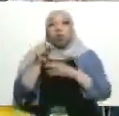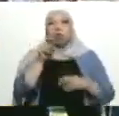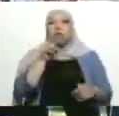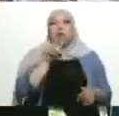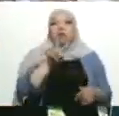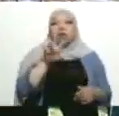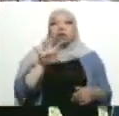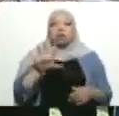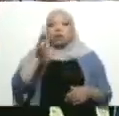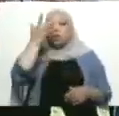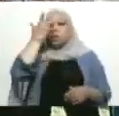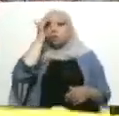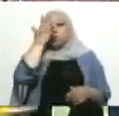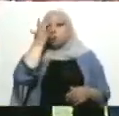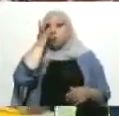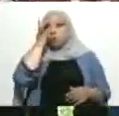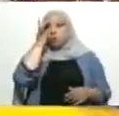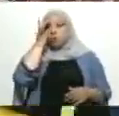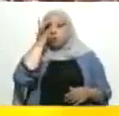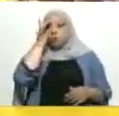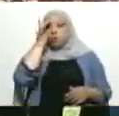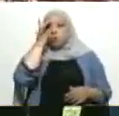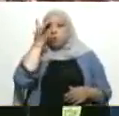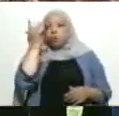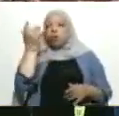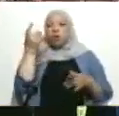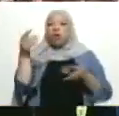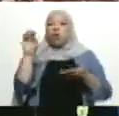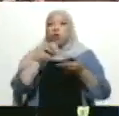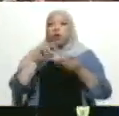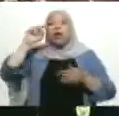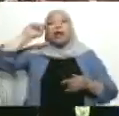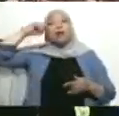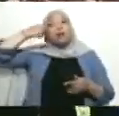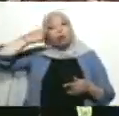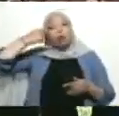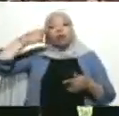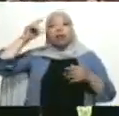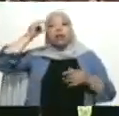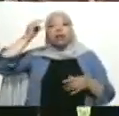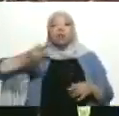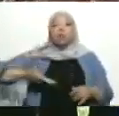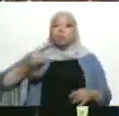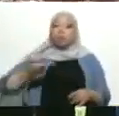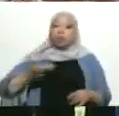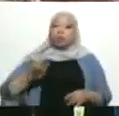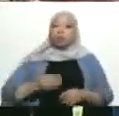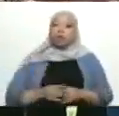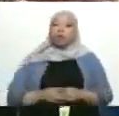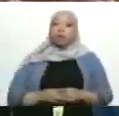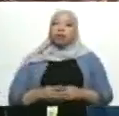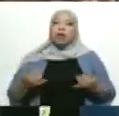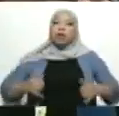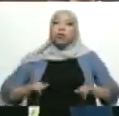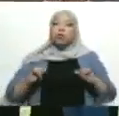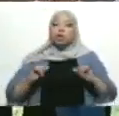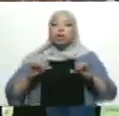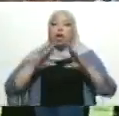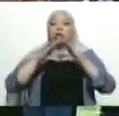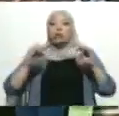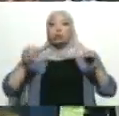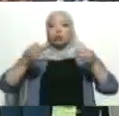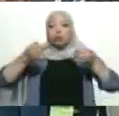febrero estamos obligados a rememorar esta fecha. Nosotros y los hijos de los hijos de